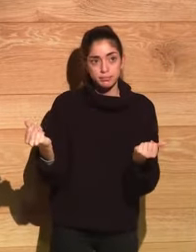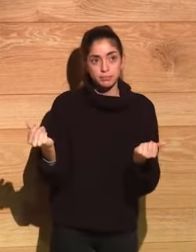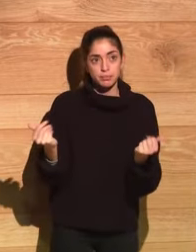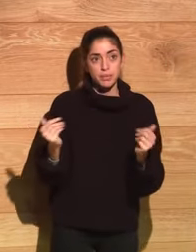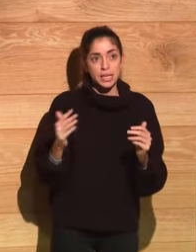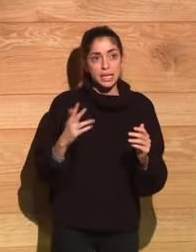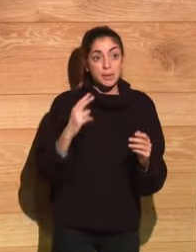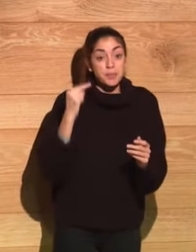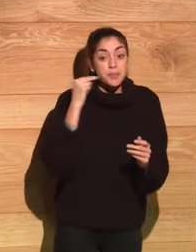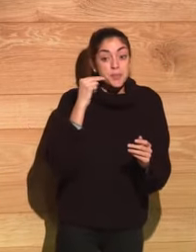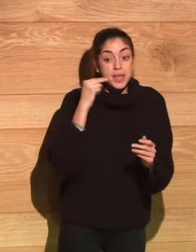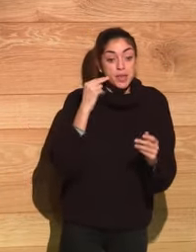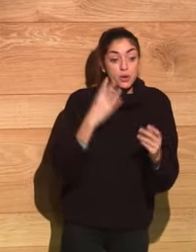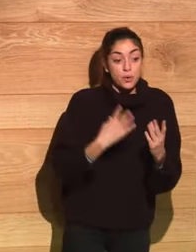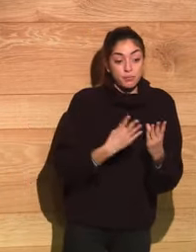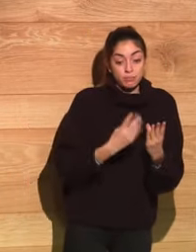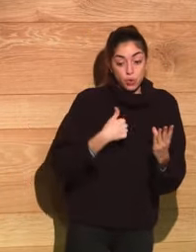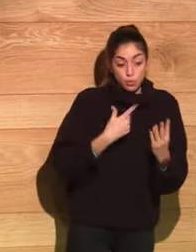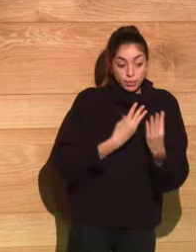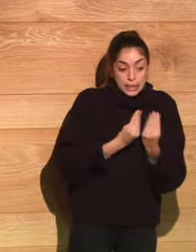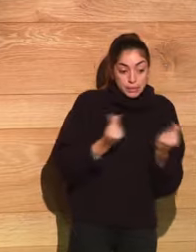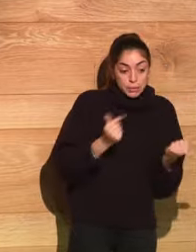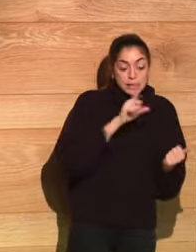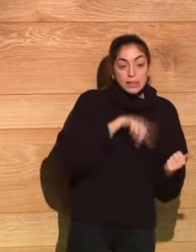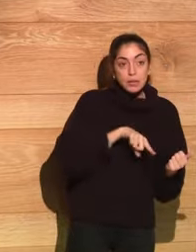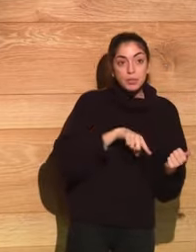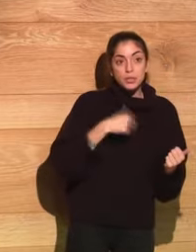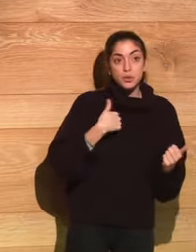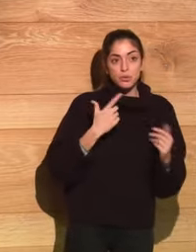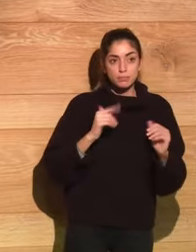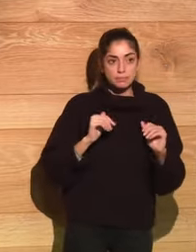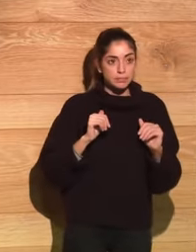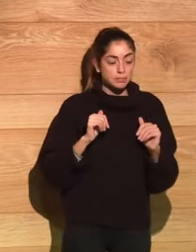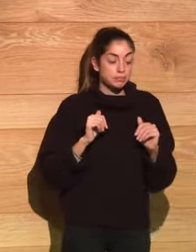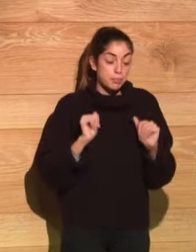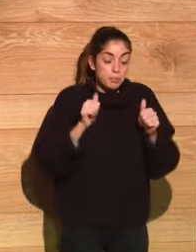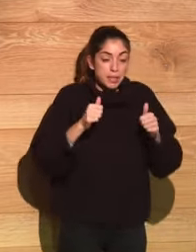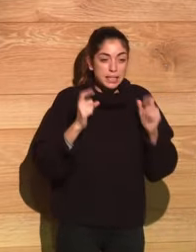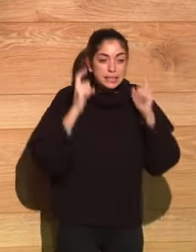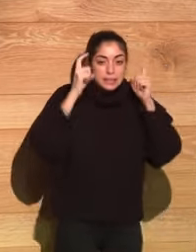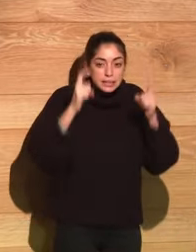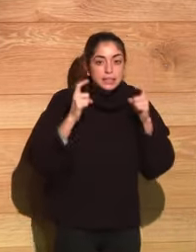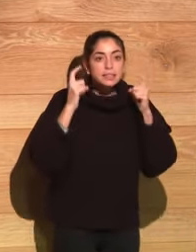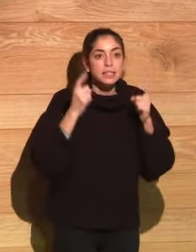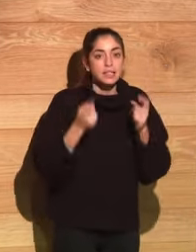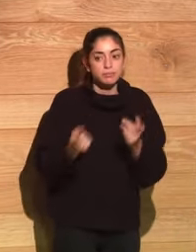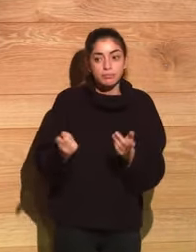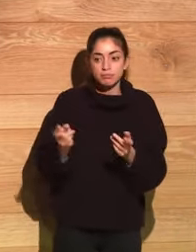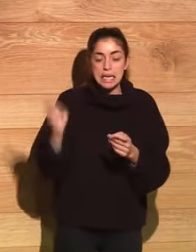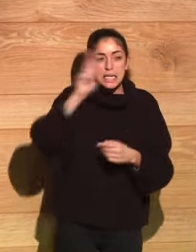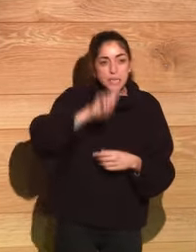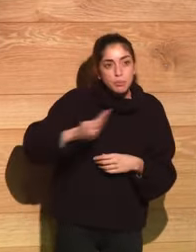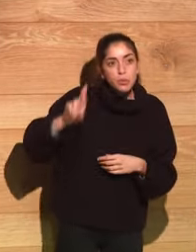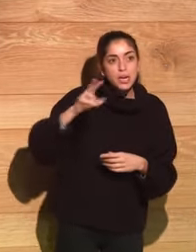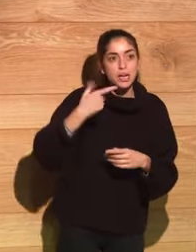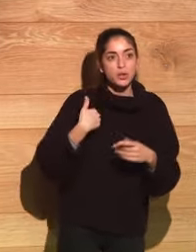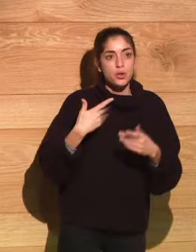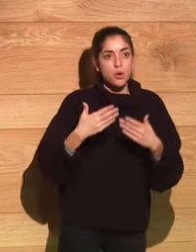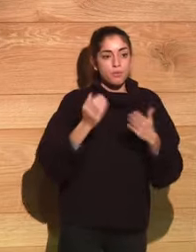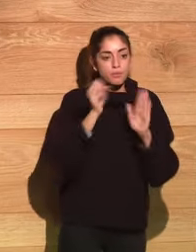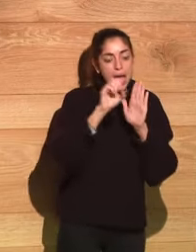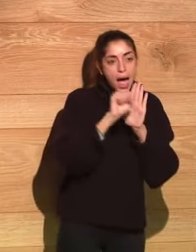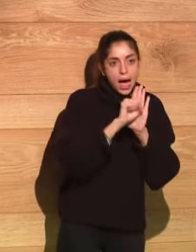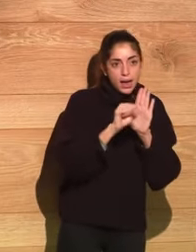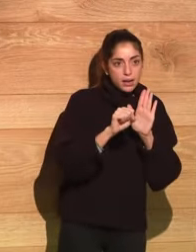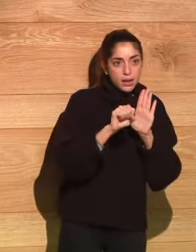el temor a desaparecer con ellos me empeñé ya desde muy temprano en recuperarlos y he escrito artículos, me he aburrido de hablar con